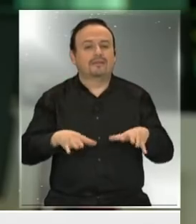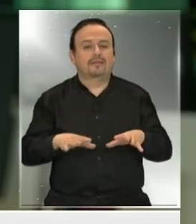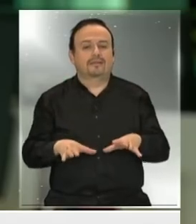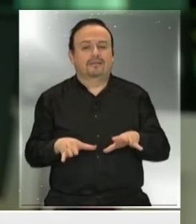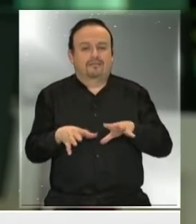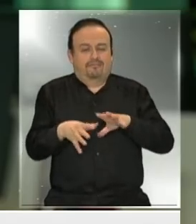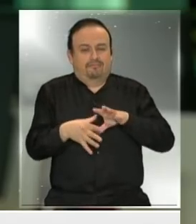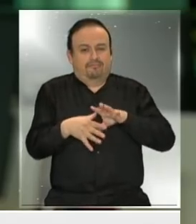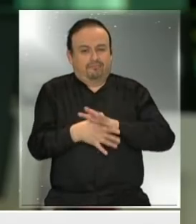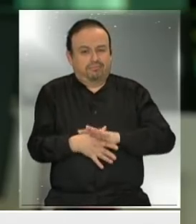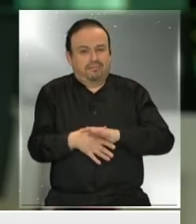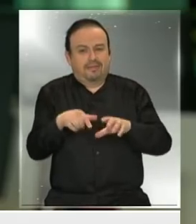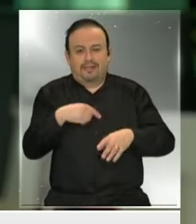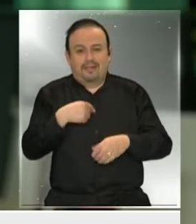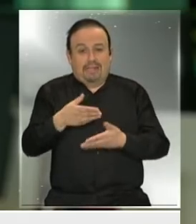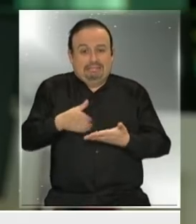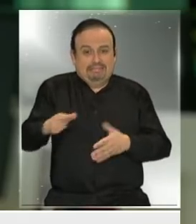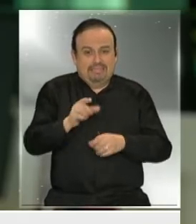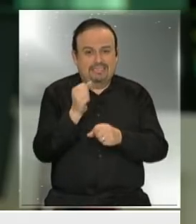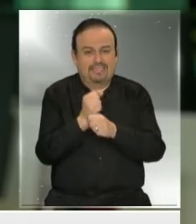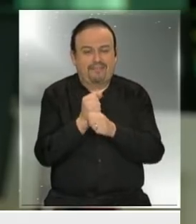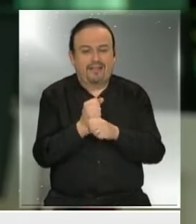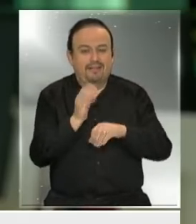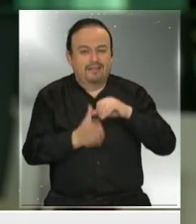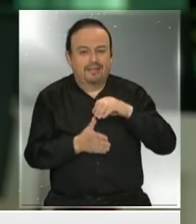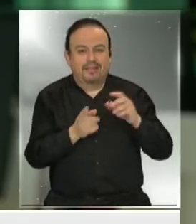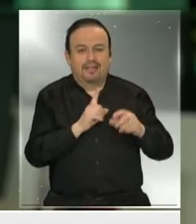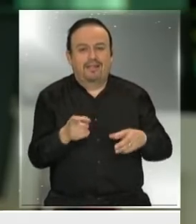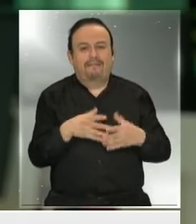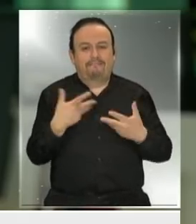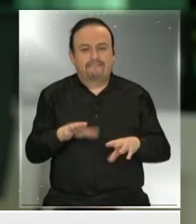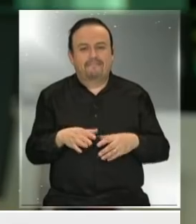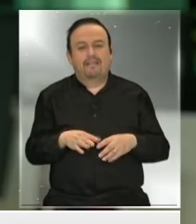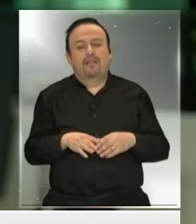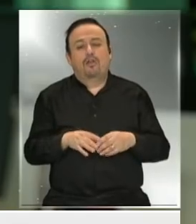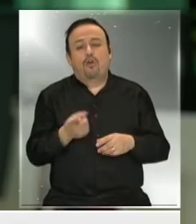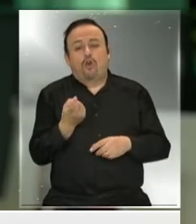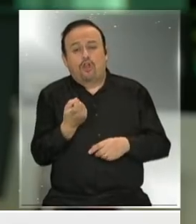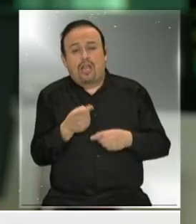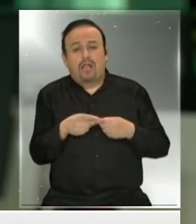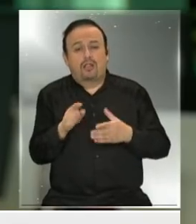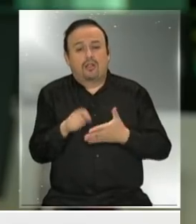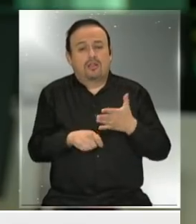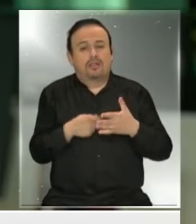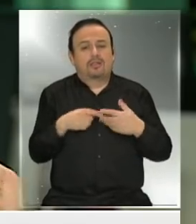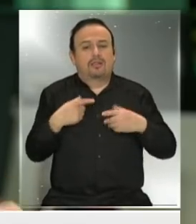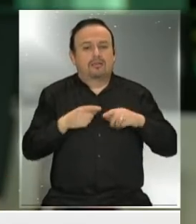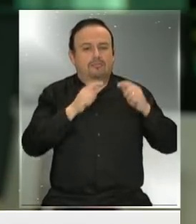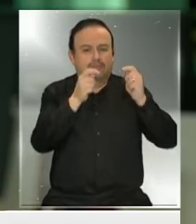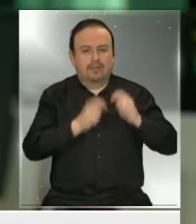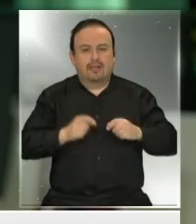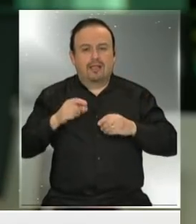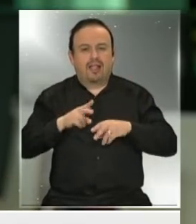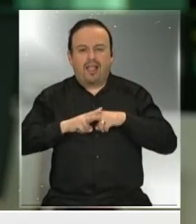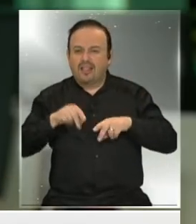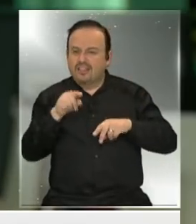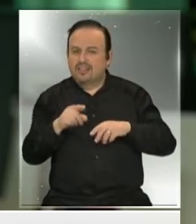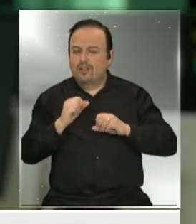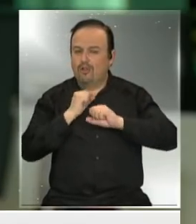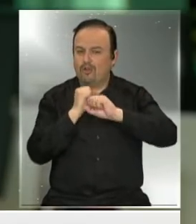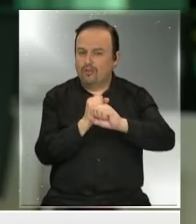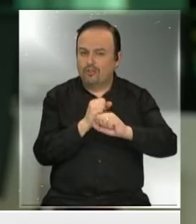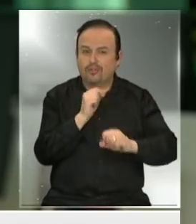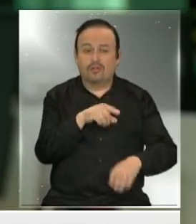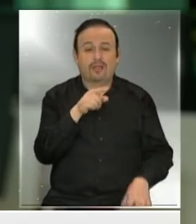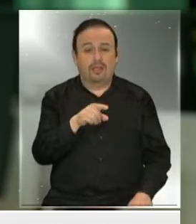para que no los echen de sus trabajos siendo que eran a honorarios a contrata y lo que hacían era campaña en contra se está empeñar si están piñera